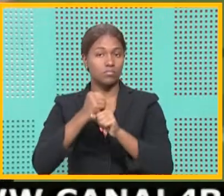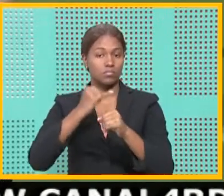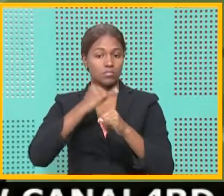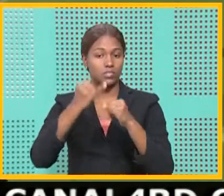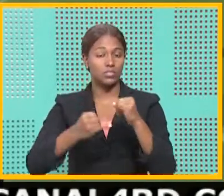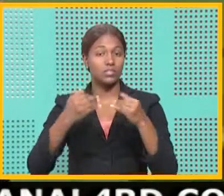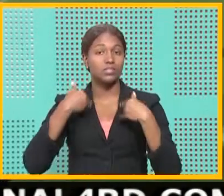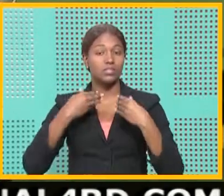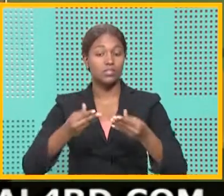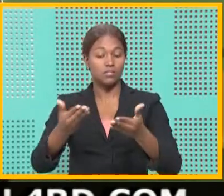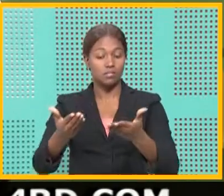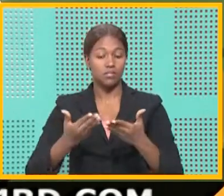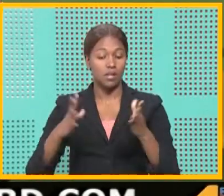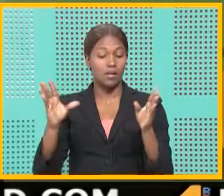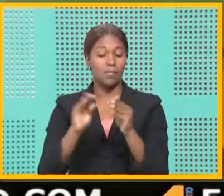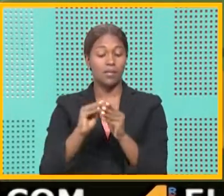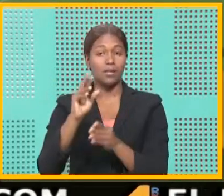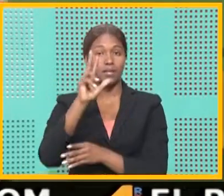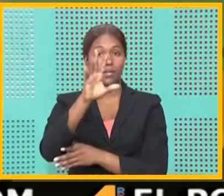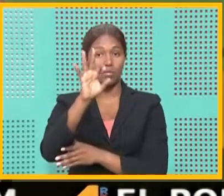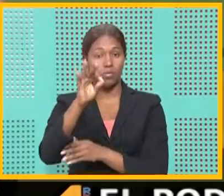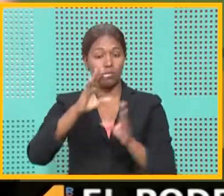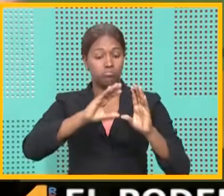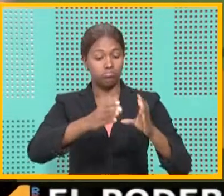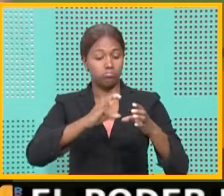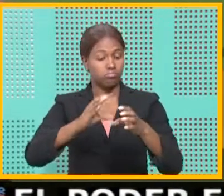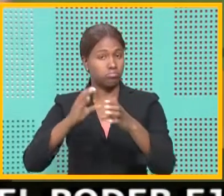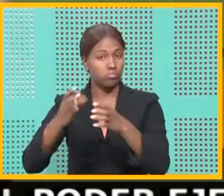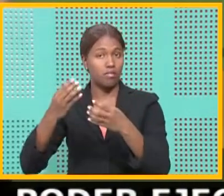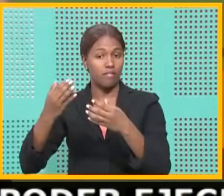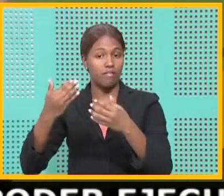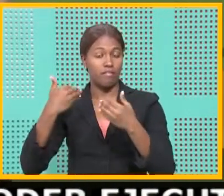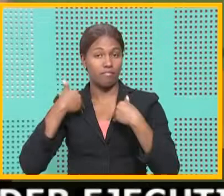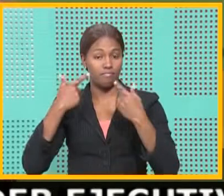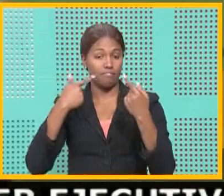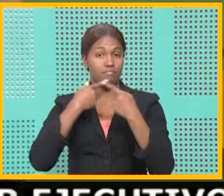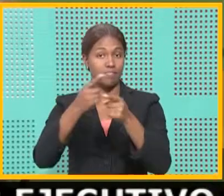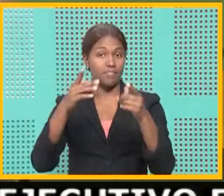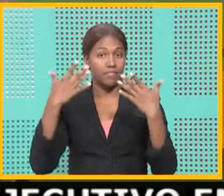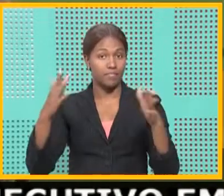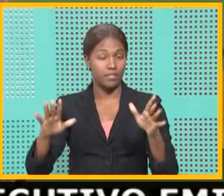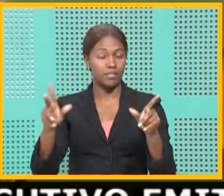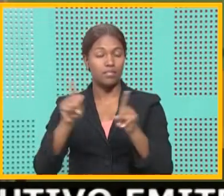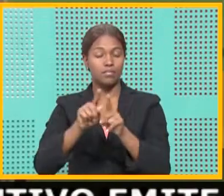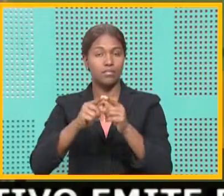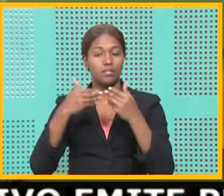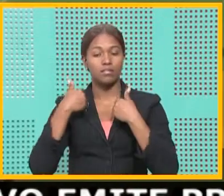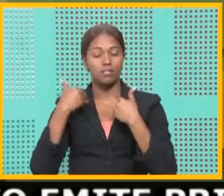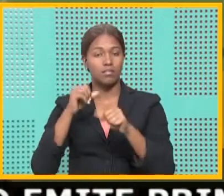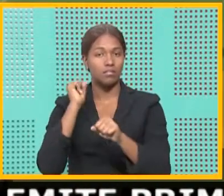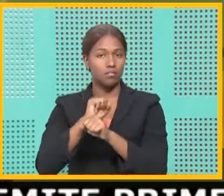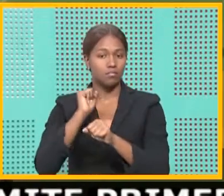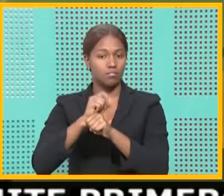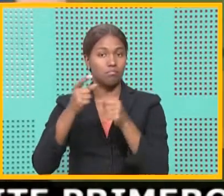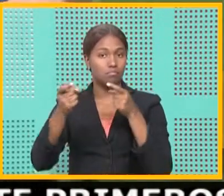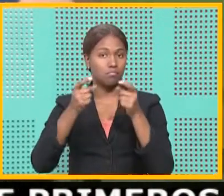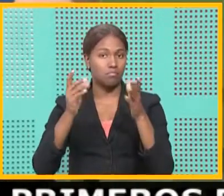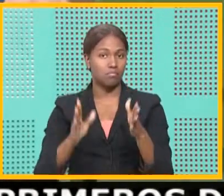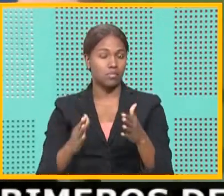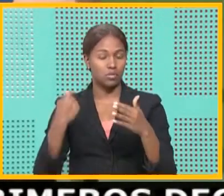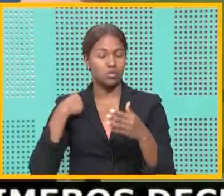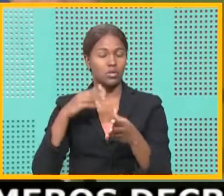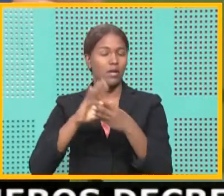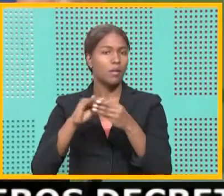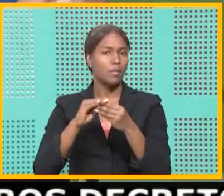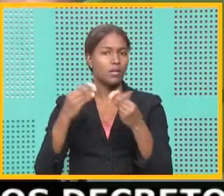recibió más de 39 delegaciones oficiales, también está un trabajo administrativo. Estamos